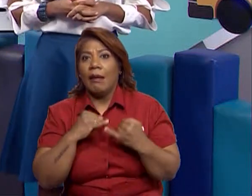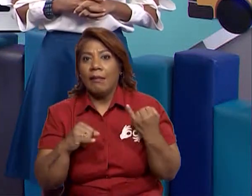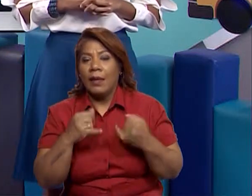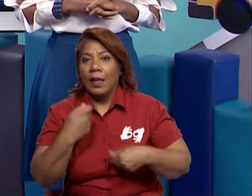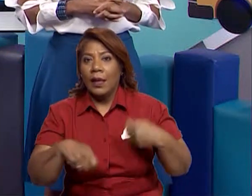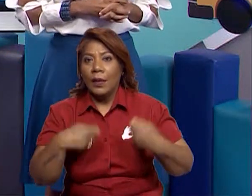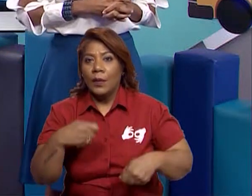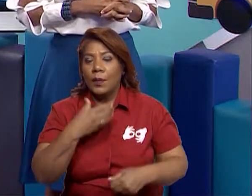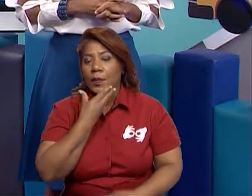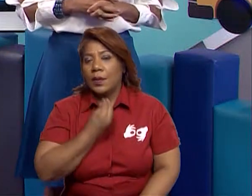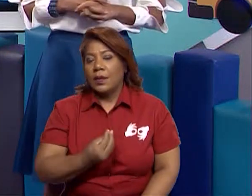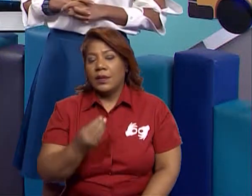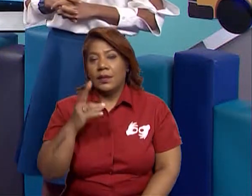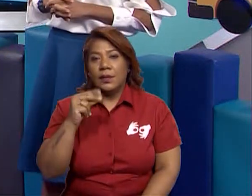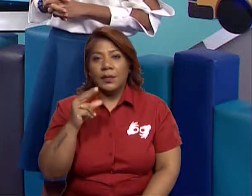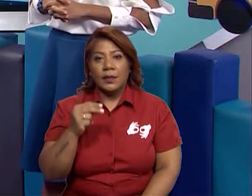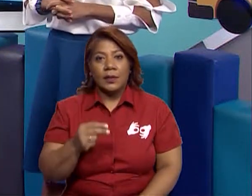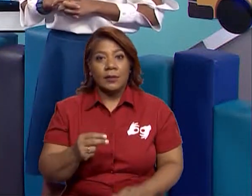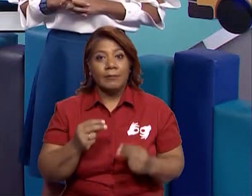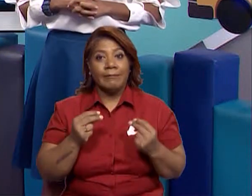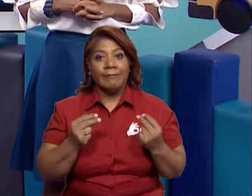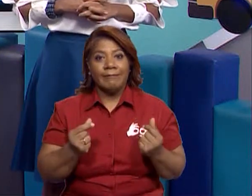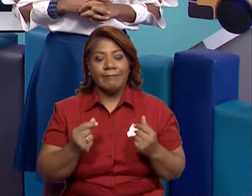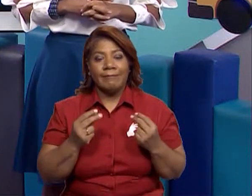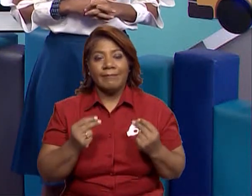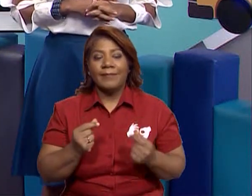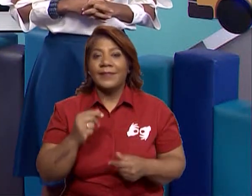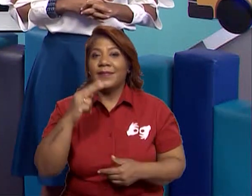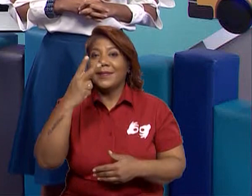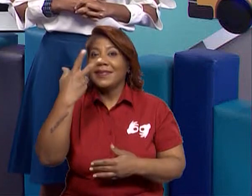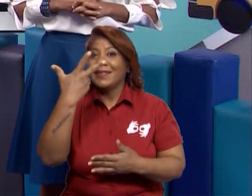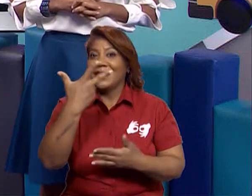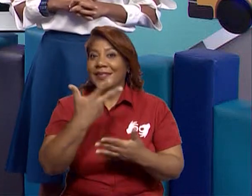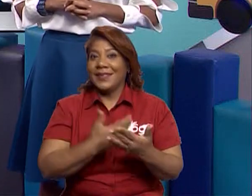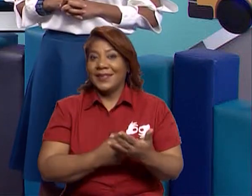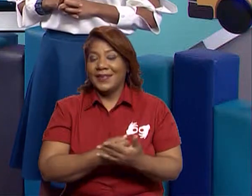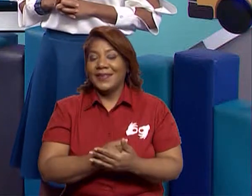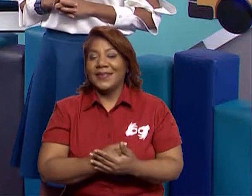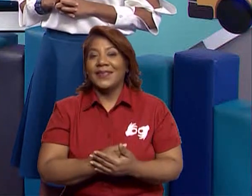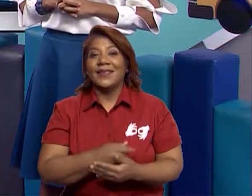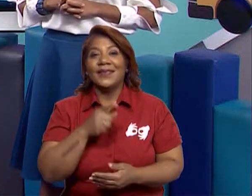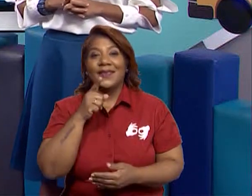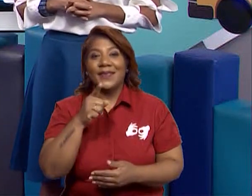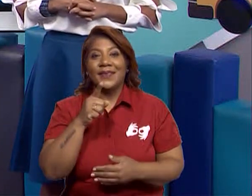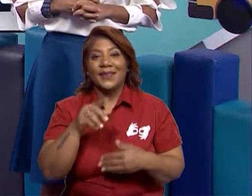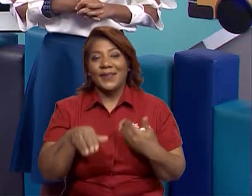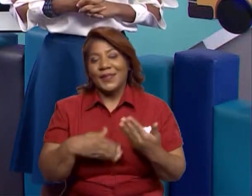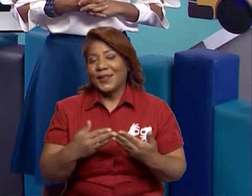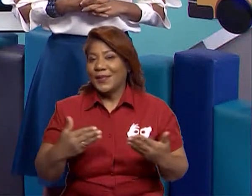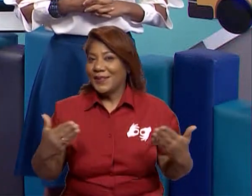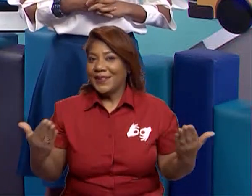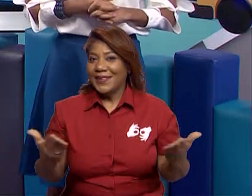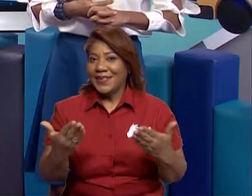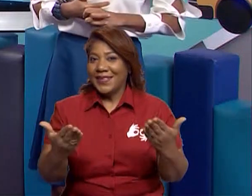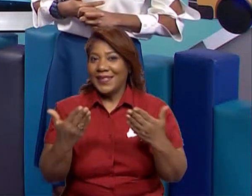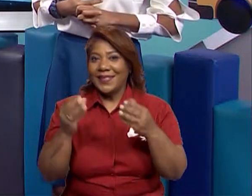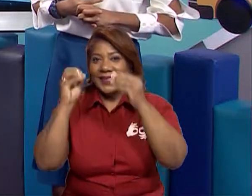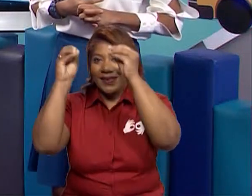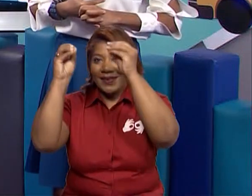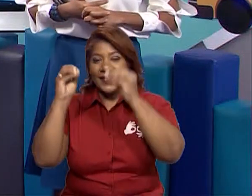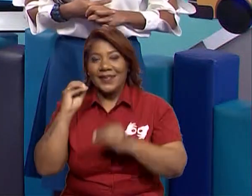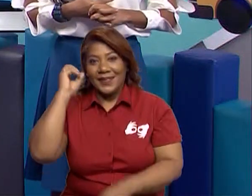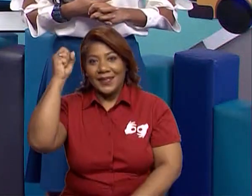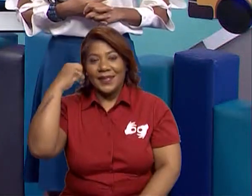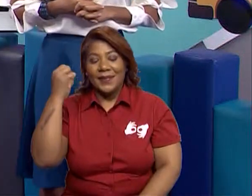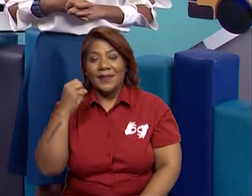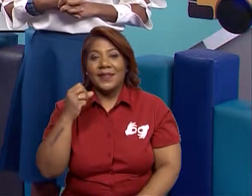apretar desde que arrancamos, ¿ok? Y en este segundo trimestre lo invitamos para que pongan de todo su empeño con la maestra Charlene y su